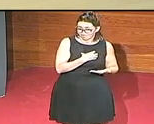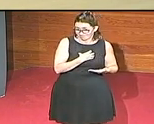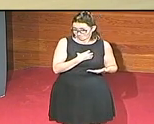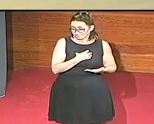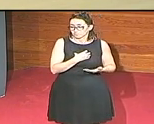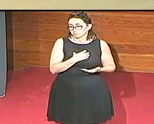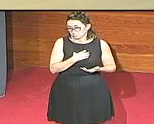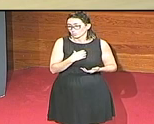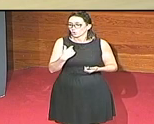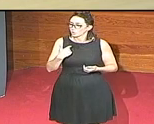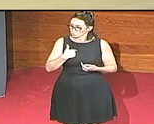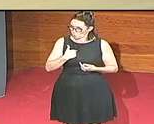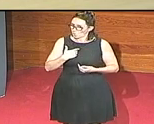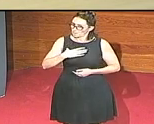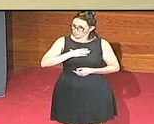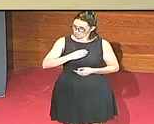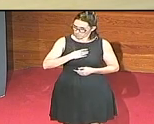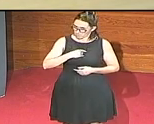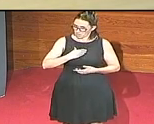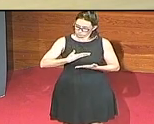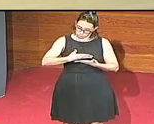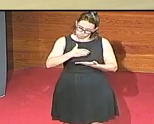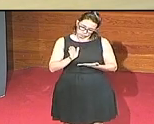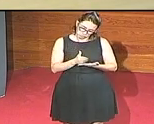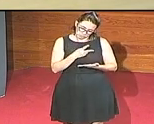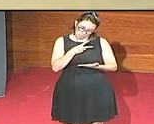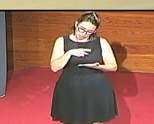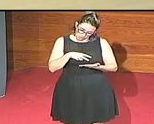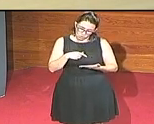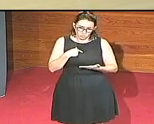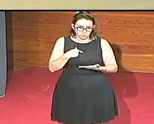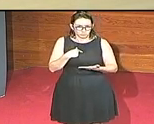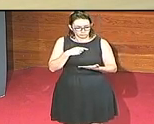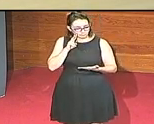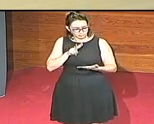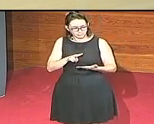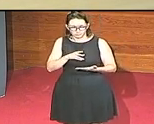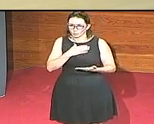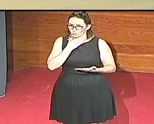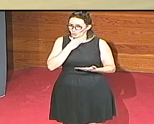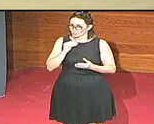el periódico en papel y me gusta mucho ese trabajo que hacéis